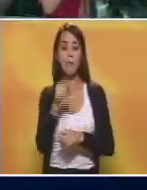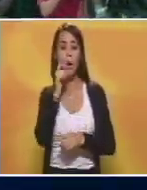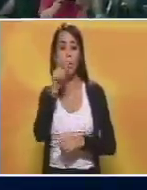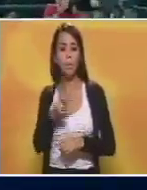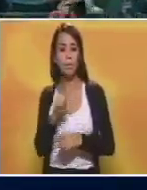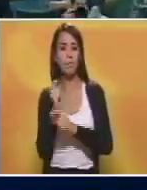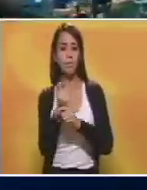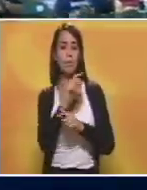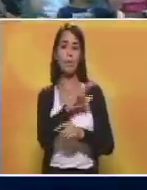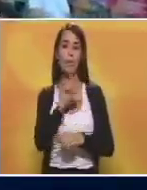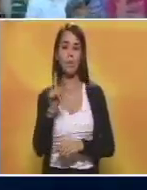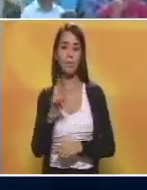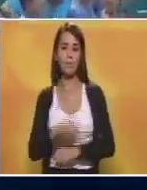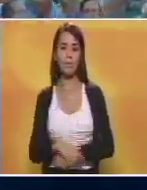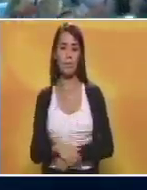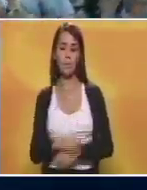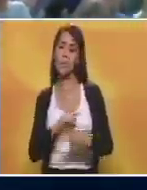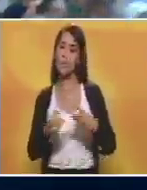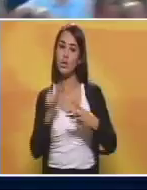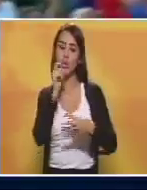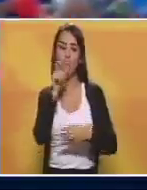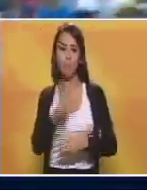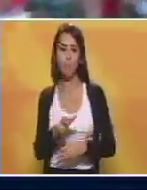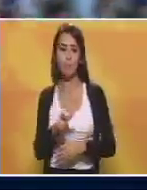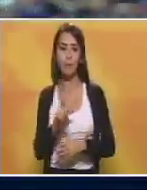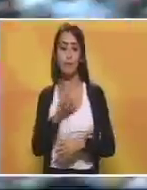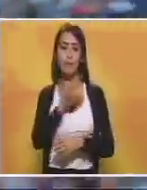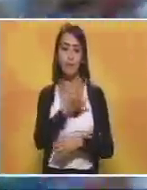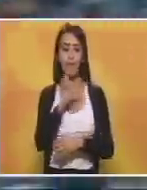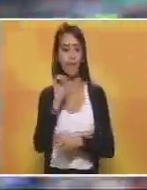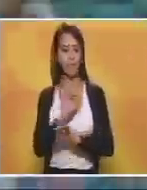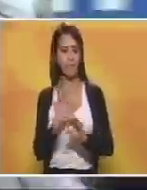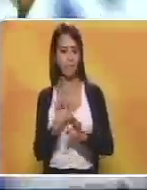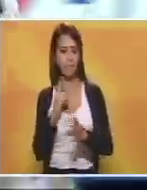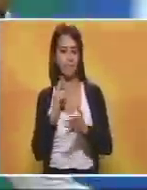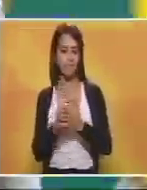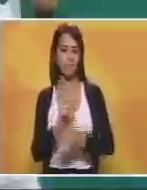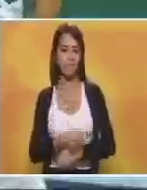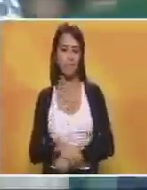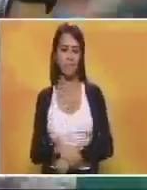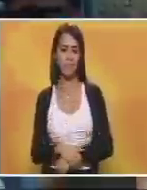dolor que batido de 3-1 y robinson chirinos que se fue de 3 nada con anota